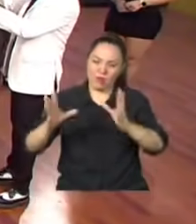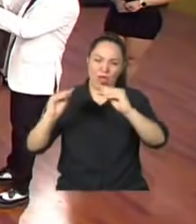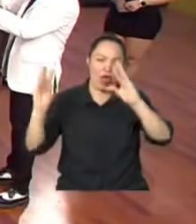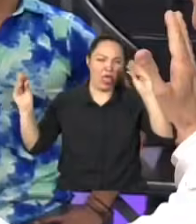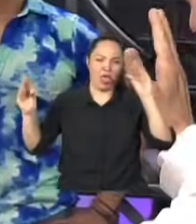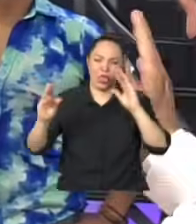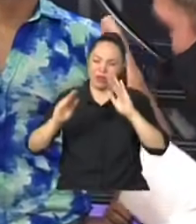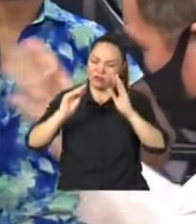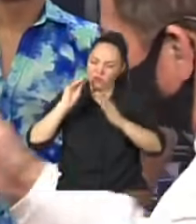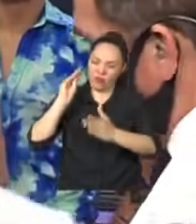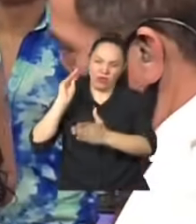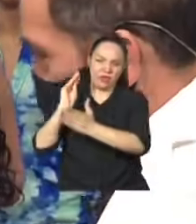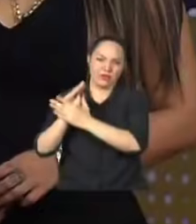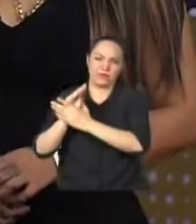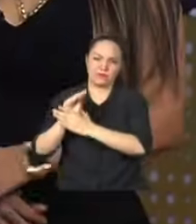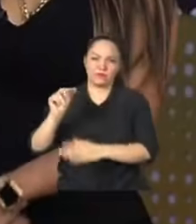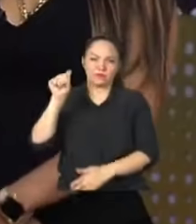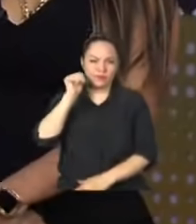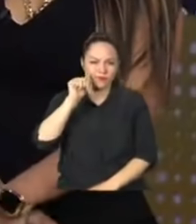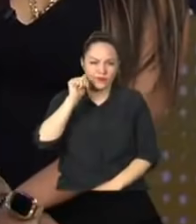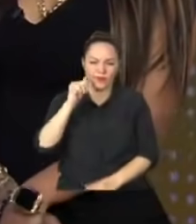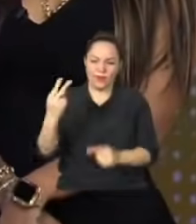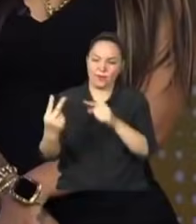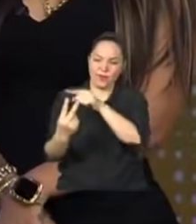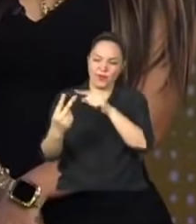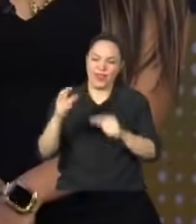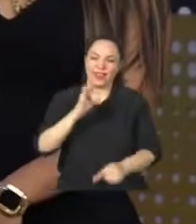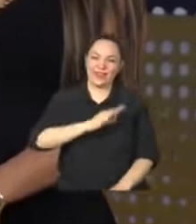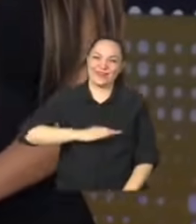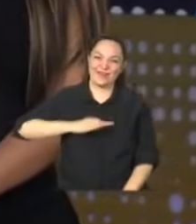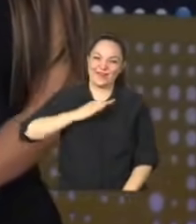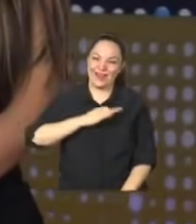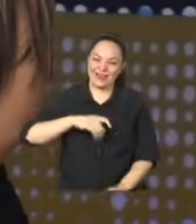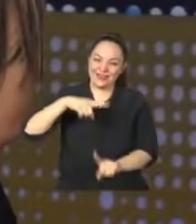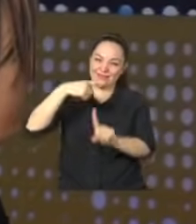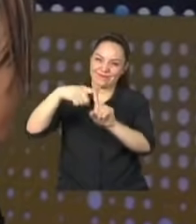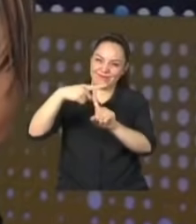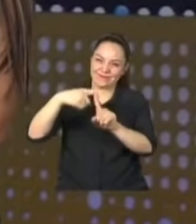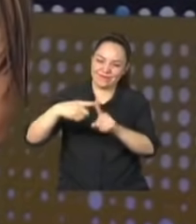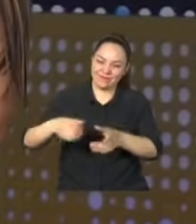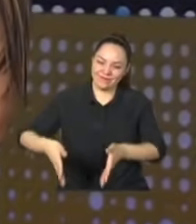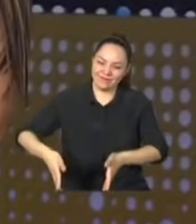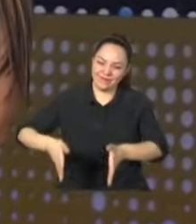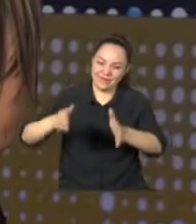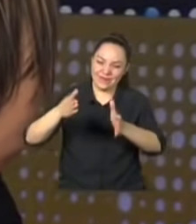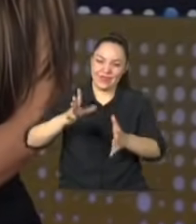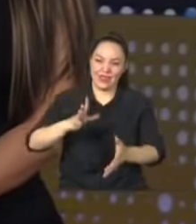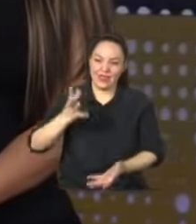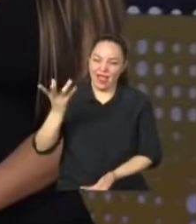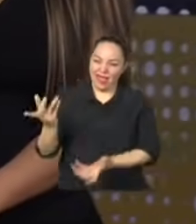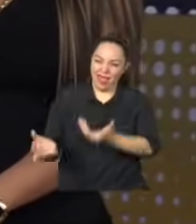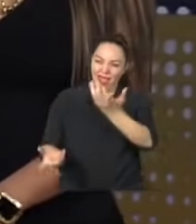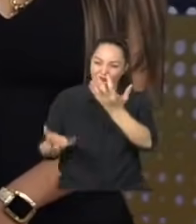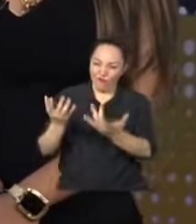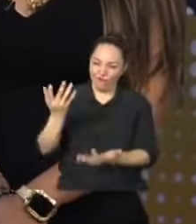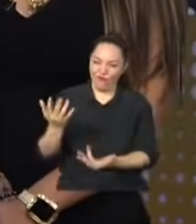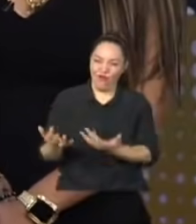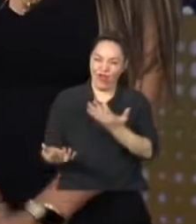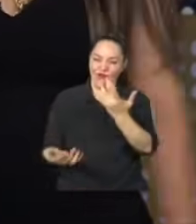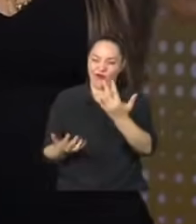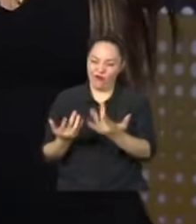gente, ¿ok? Siempre felices y contentos. Y si va a haber fuego, que sea de llama